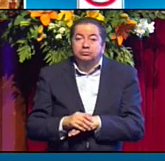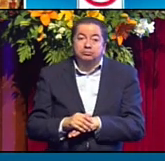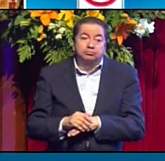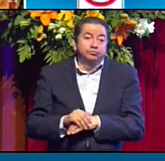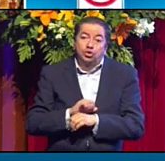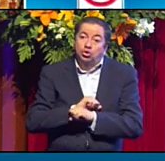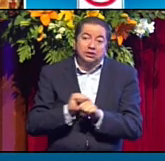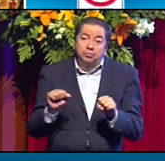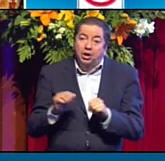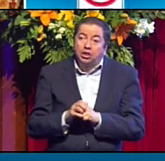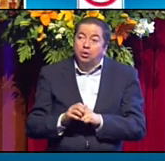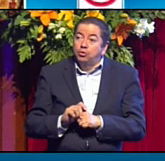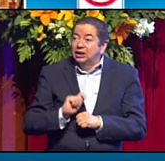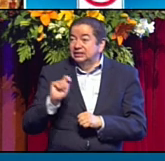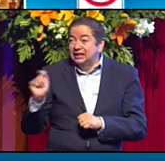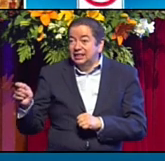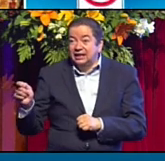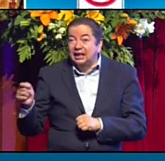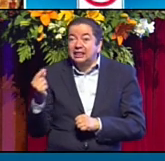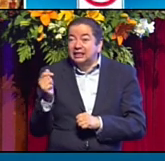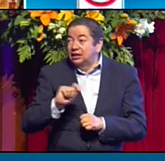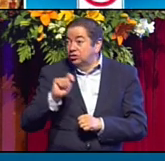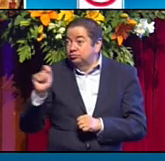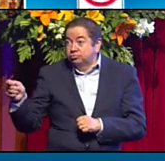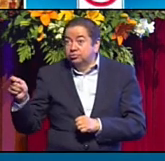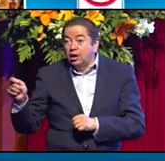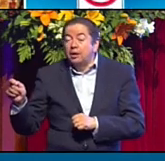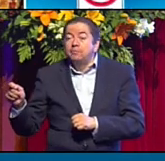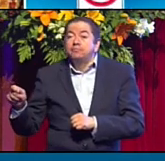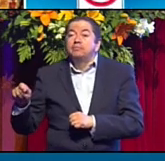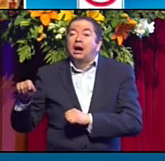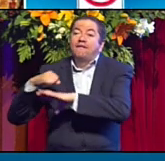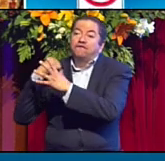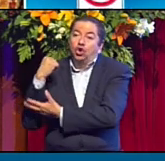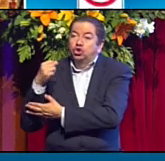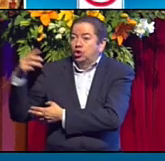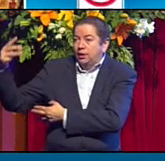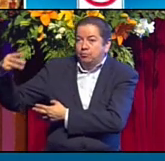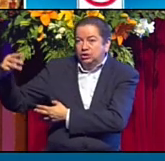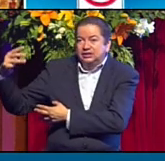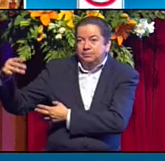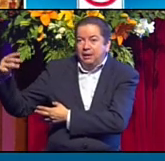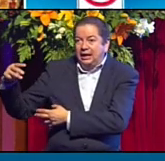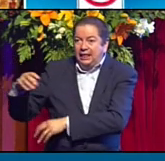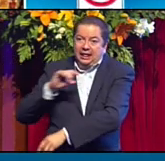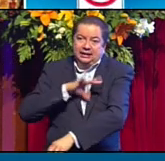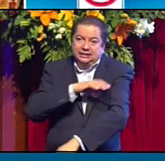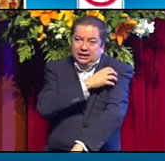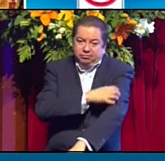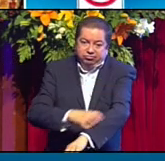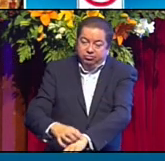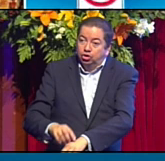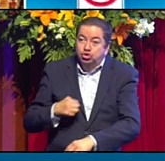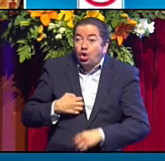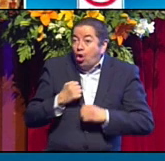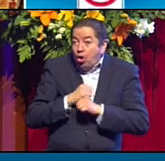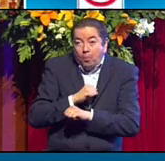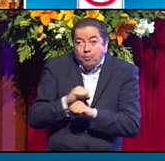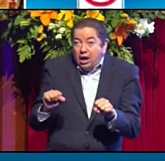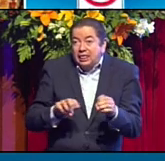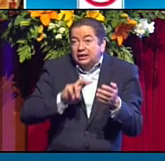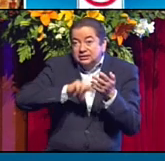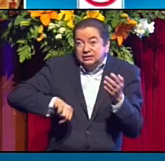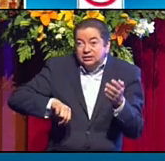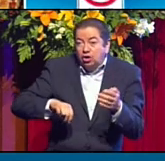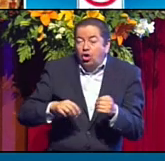puedo, porque ese dinero se va al Fondo Común Municipal. Por ende, yo no tengo facultades legales ni hacer descuentos, ni